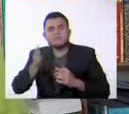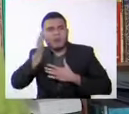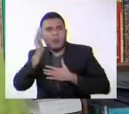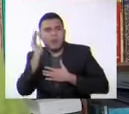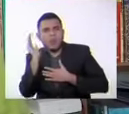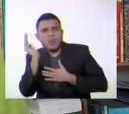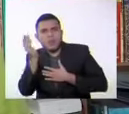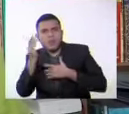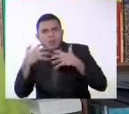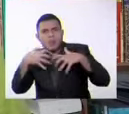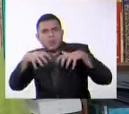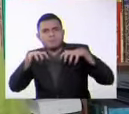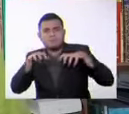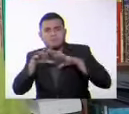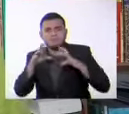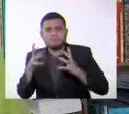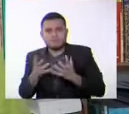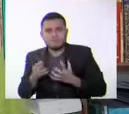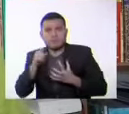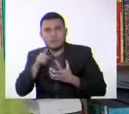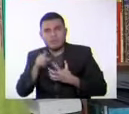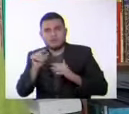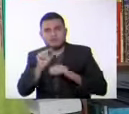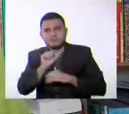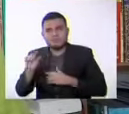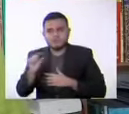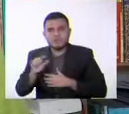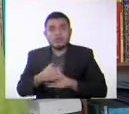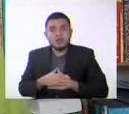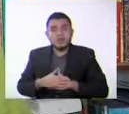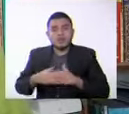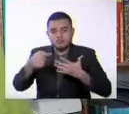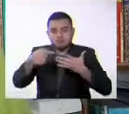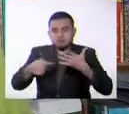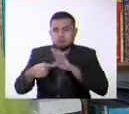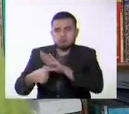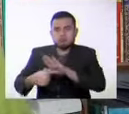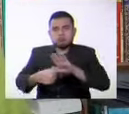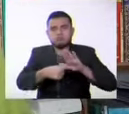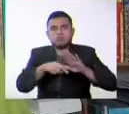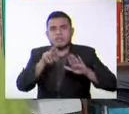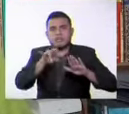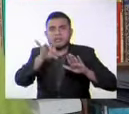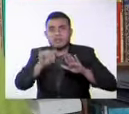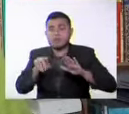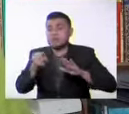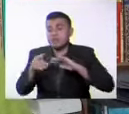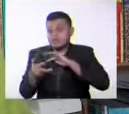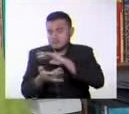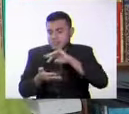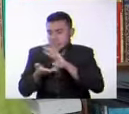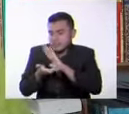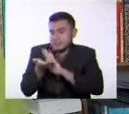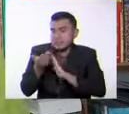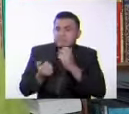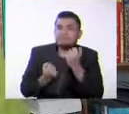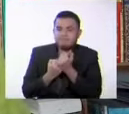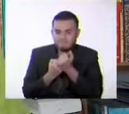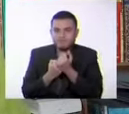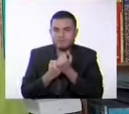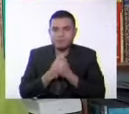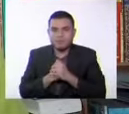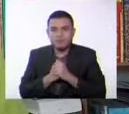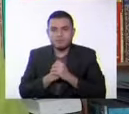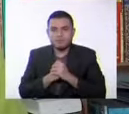también conocida como la Declaración de Río, trata justamente del medio ambiente y el desarrollo sostenible, y en